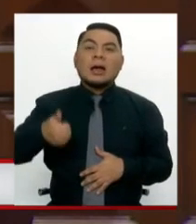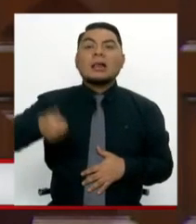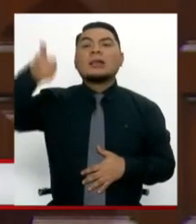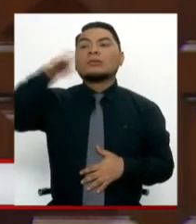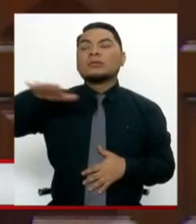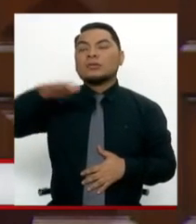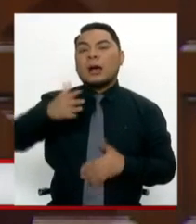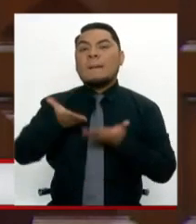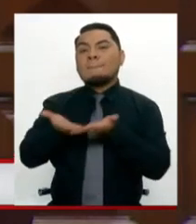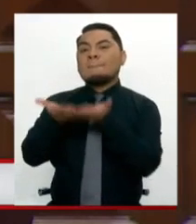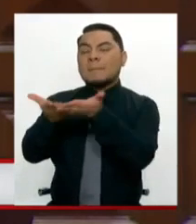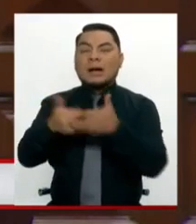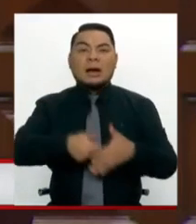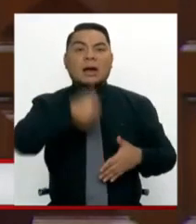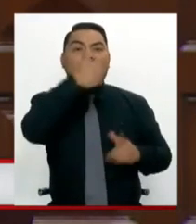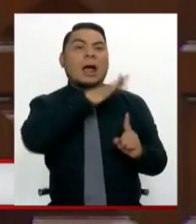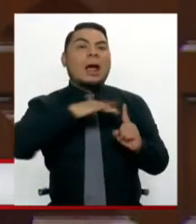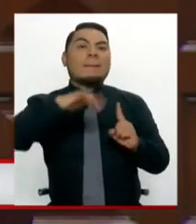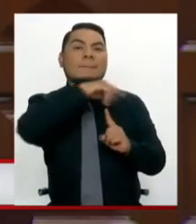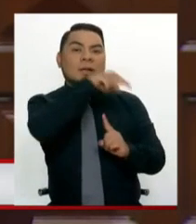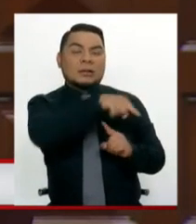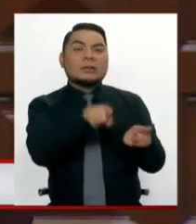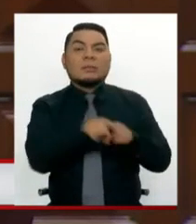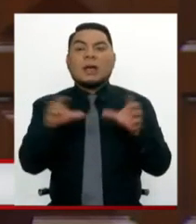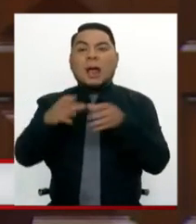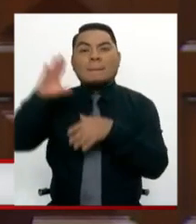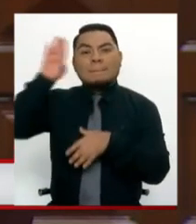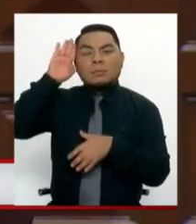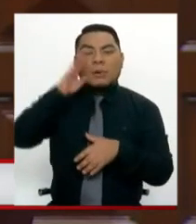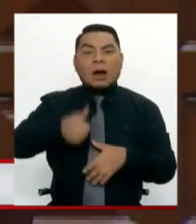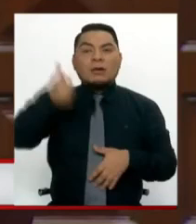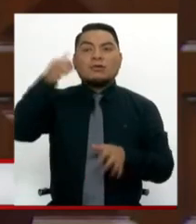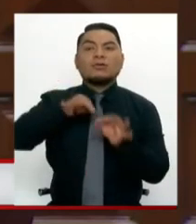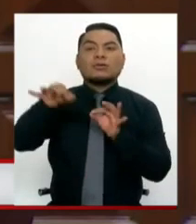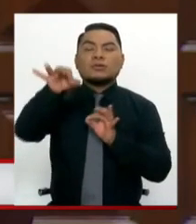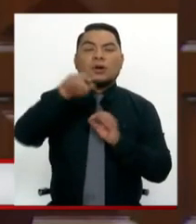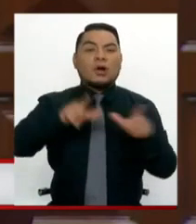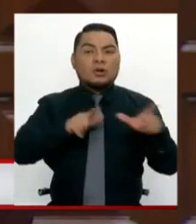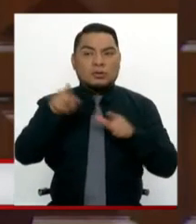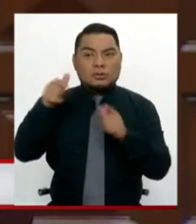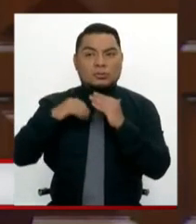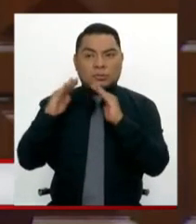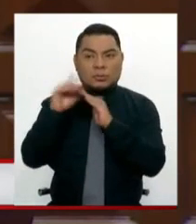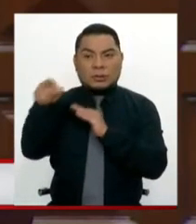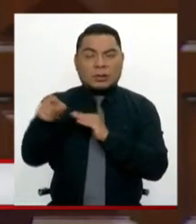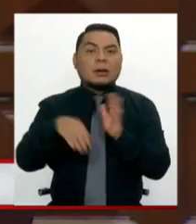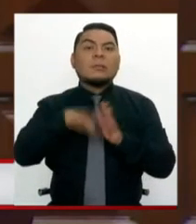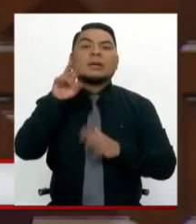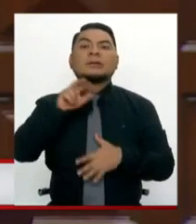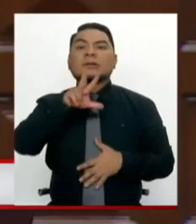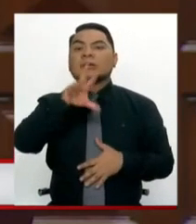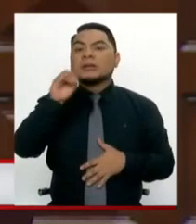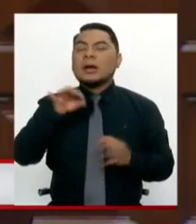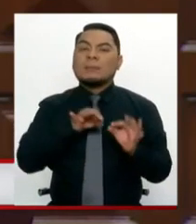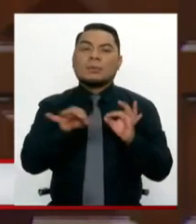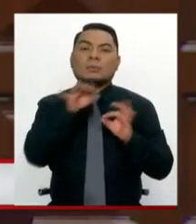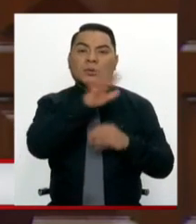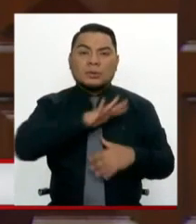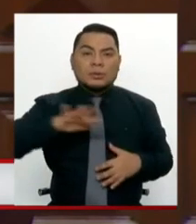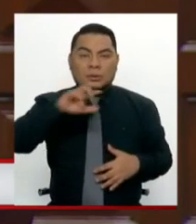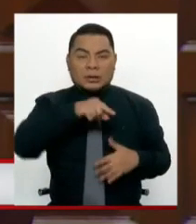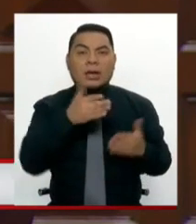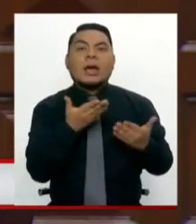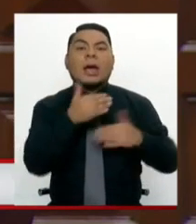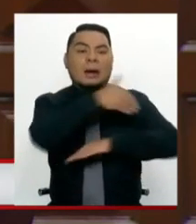autoridad marítima, la autoridad ambiental, la policía y las autoridades regionales y locales en más de 30 provincias del